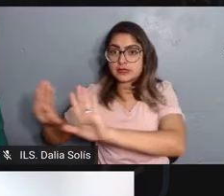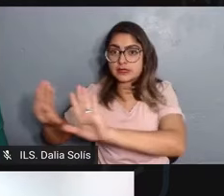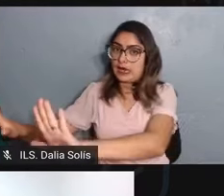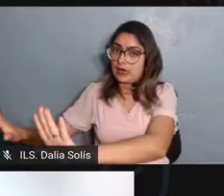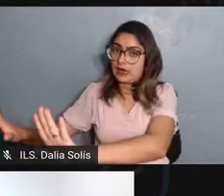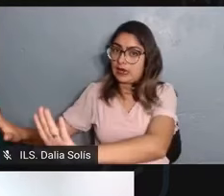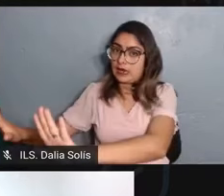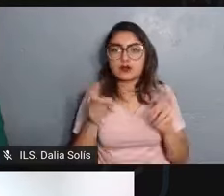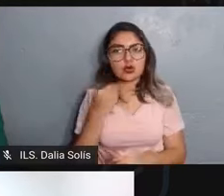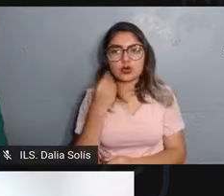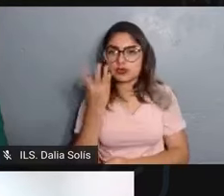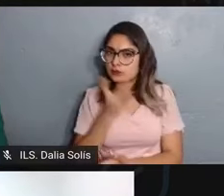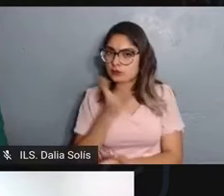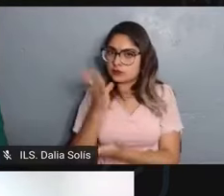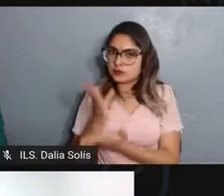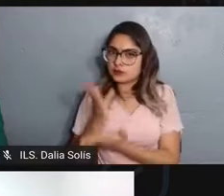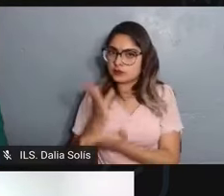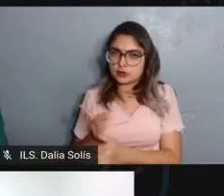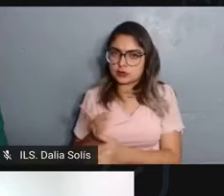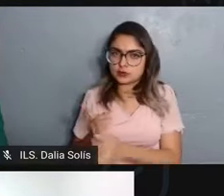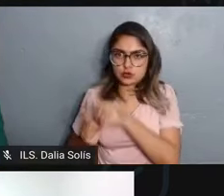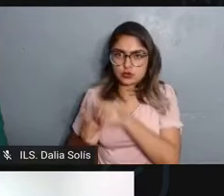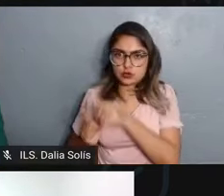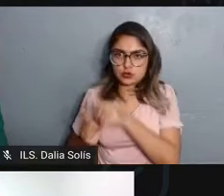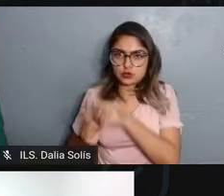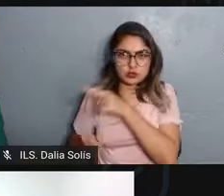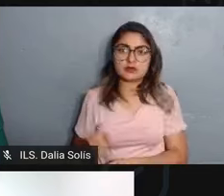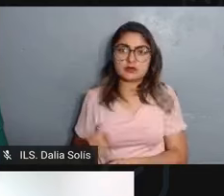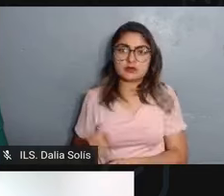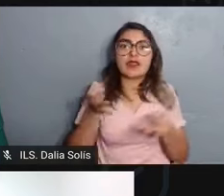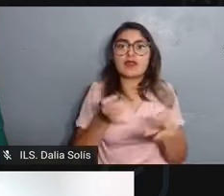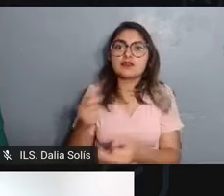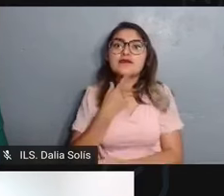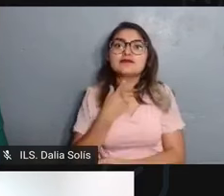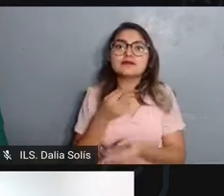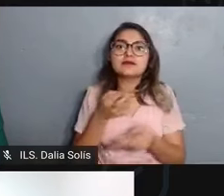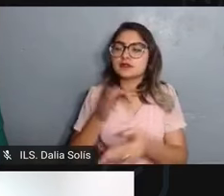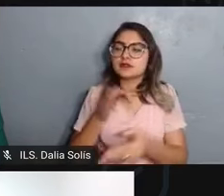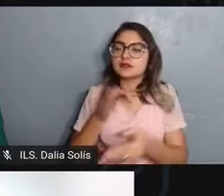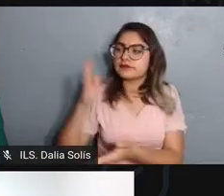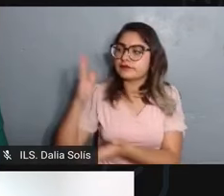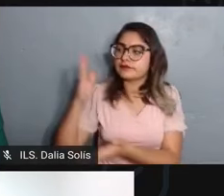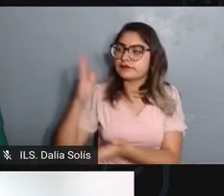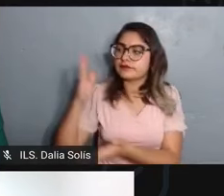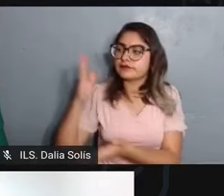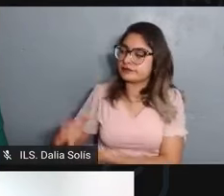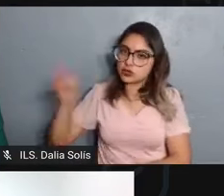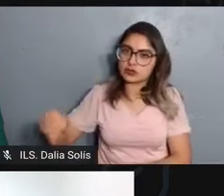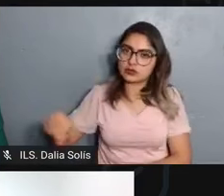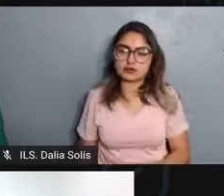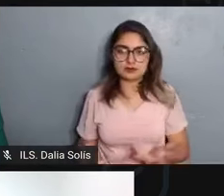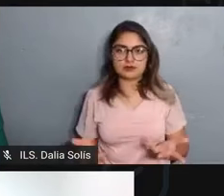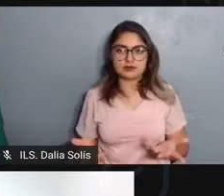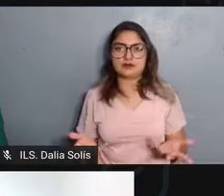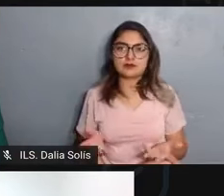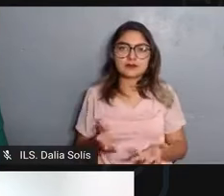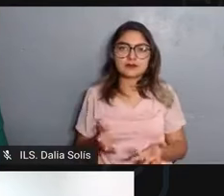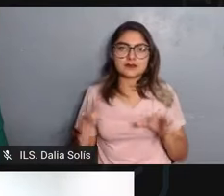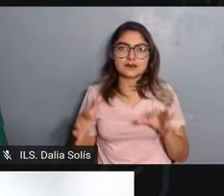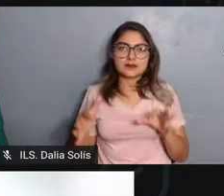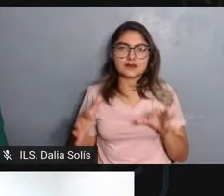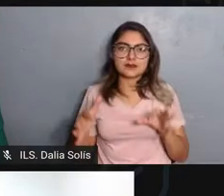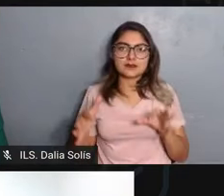los vínculos a la persona que tienes ahí enfrente, que es tu papá, que es tu abuelo. Y le prohíbes, le dices, no, ya no quiero.